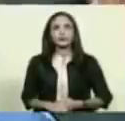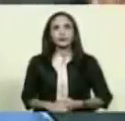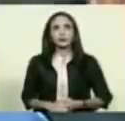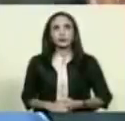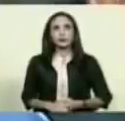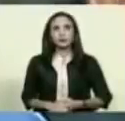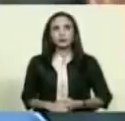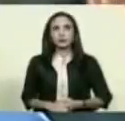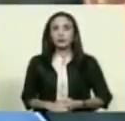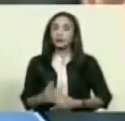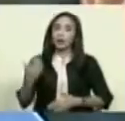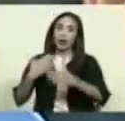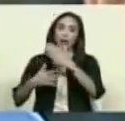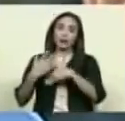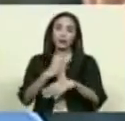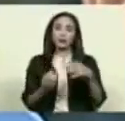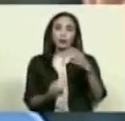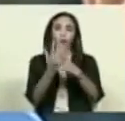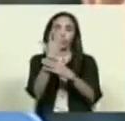patrimonio de 70 años.